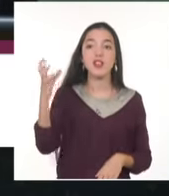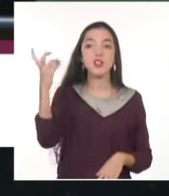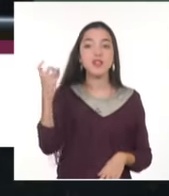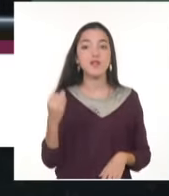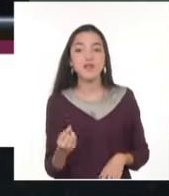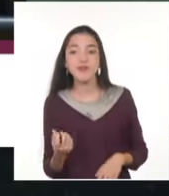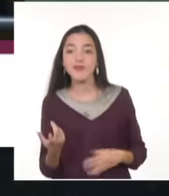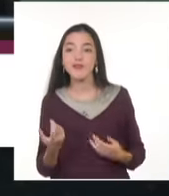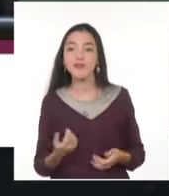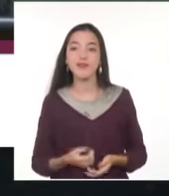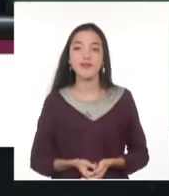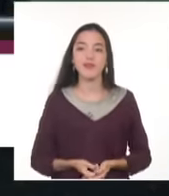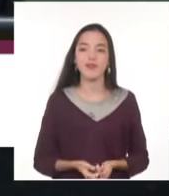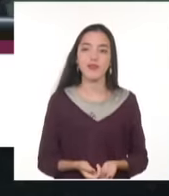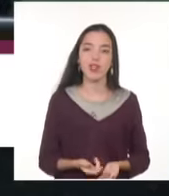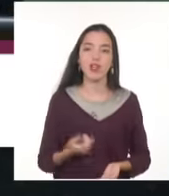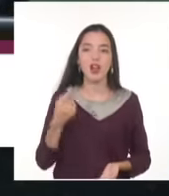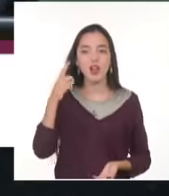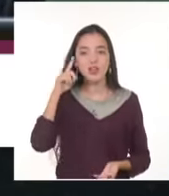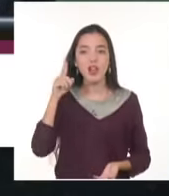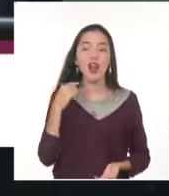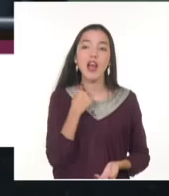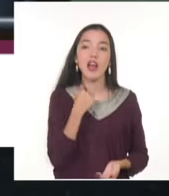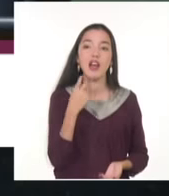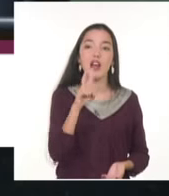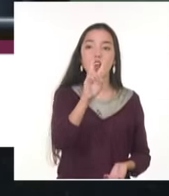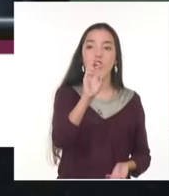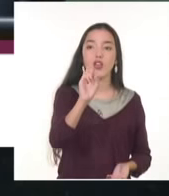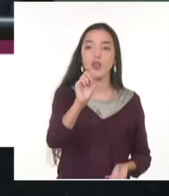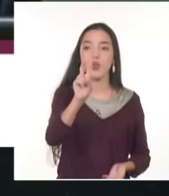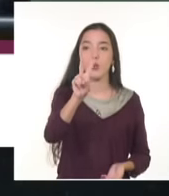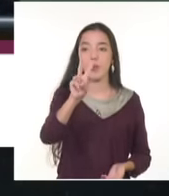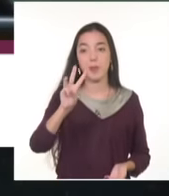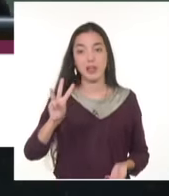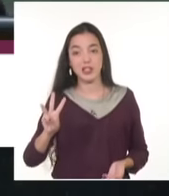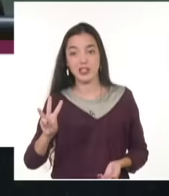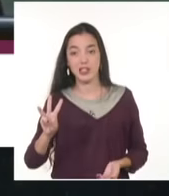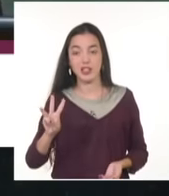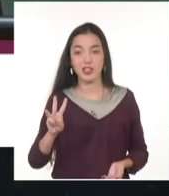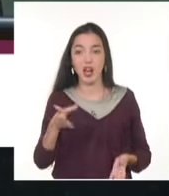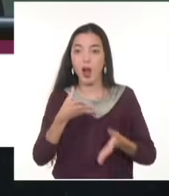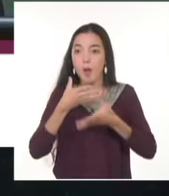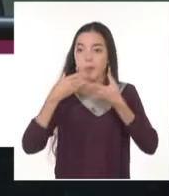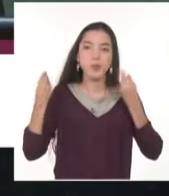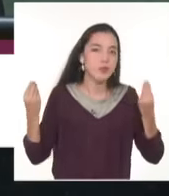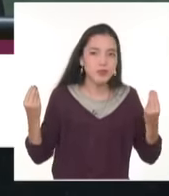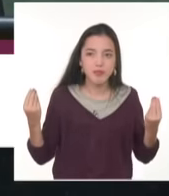en 2023 y rápidamente olvidada, representa menos del